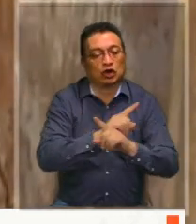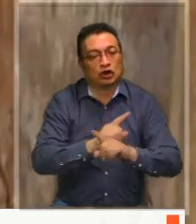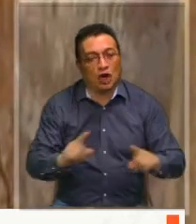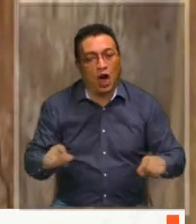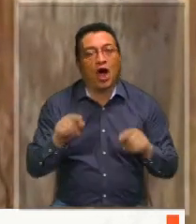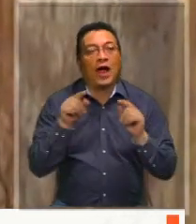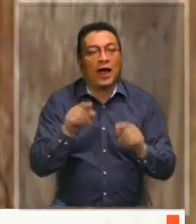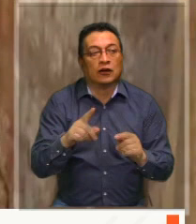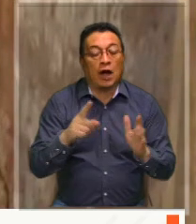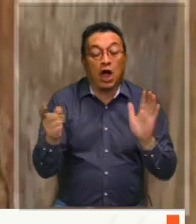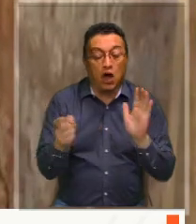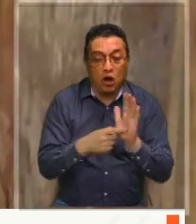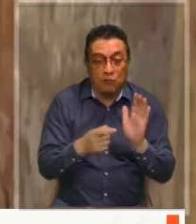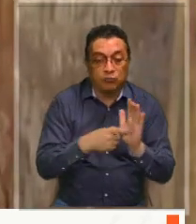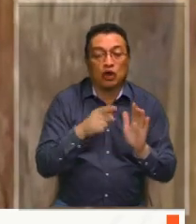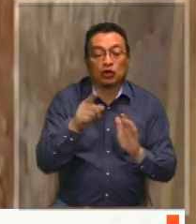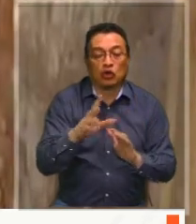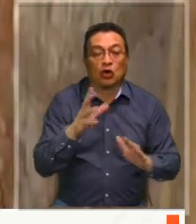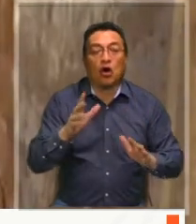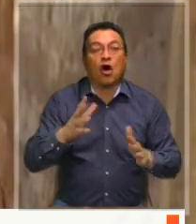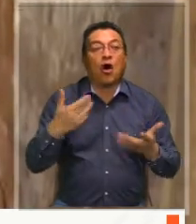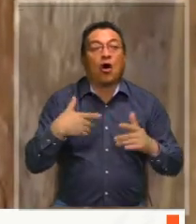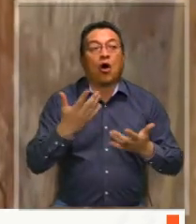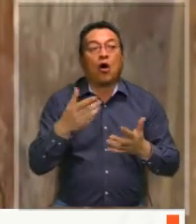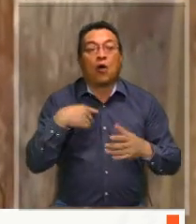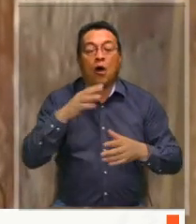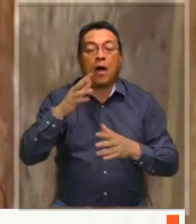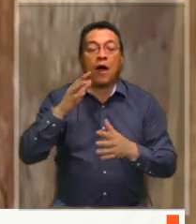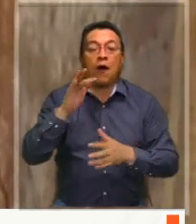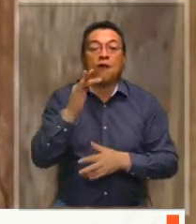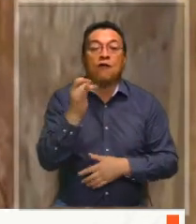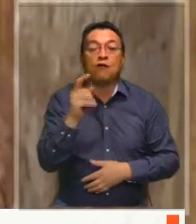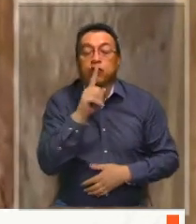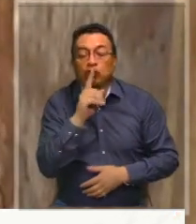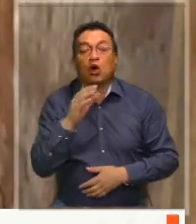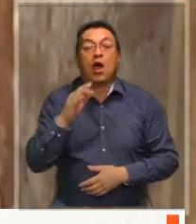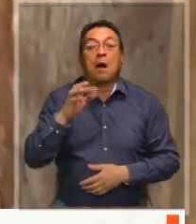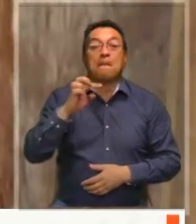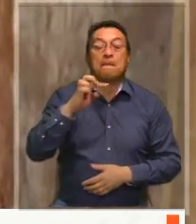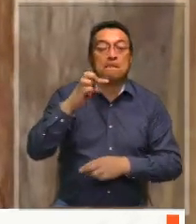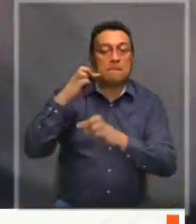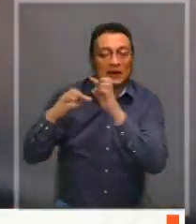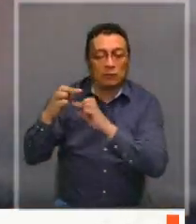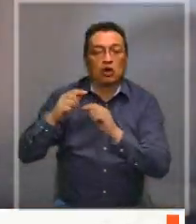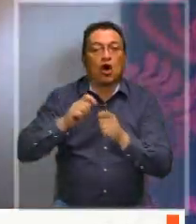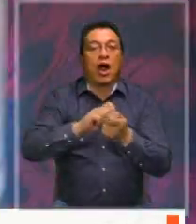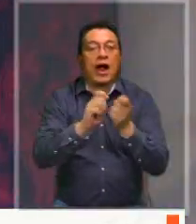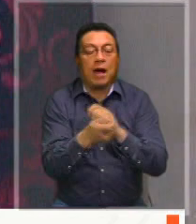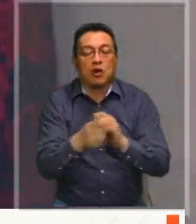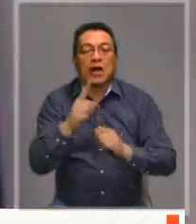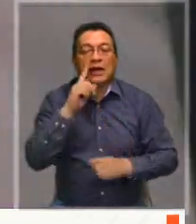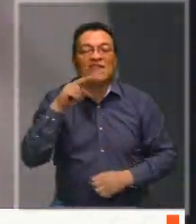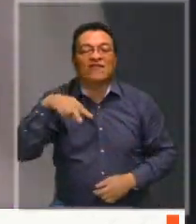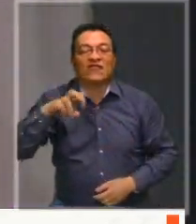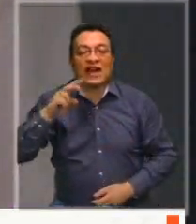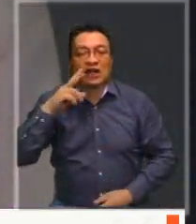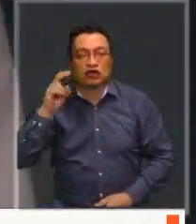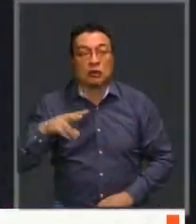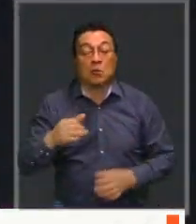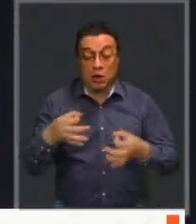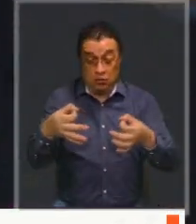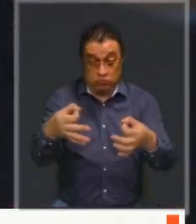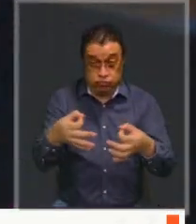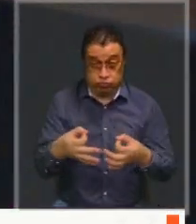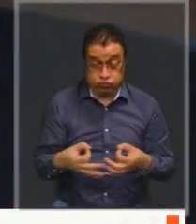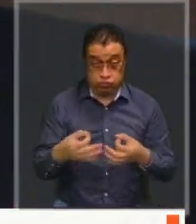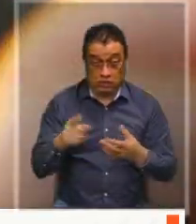tenga que ver con los impuestos al fútbol por los patrimonial o a los cambios tributarios que afecten la inversión según cálculos de Hacienda el impuesto